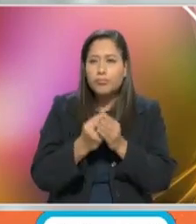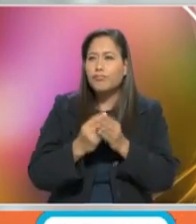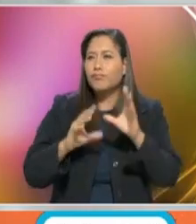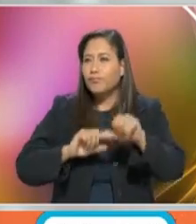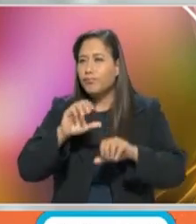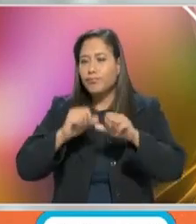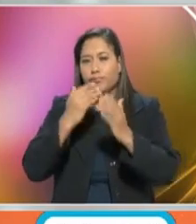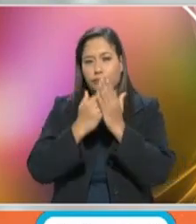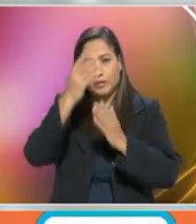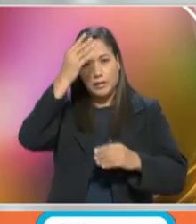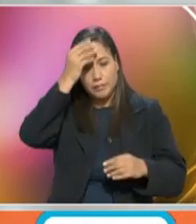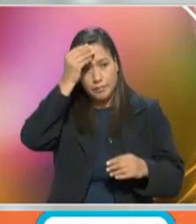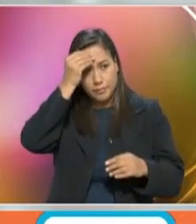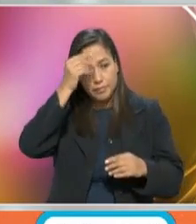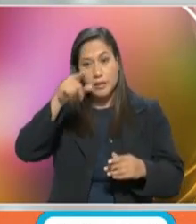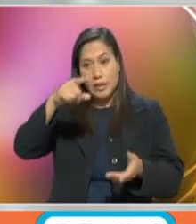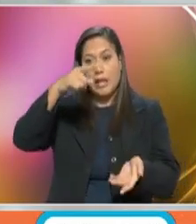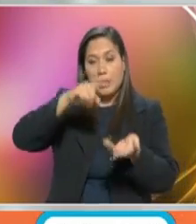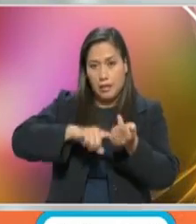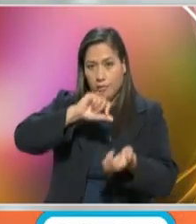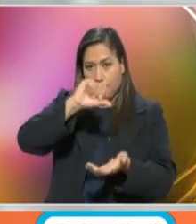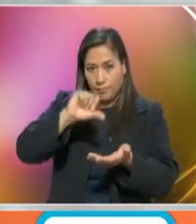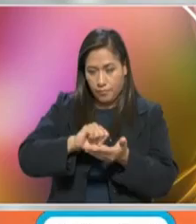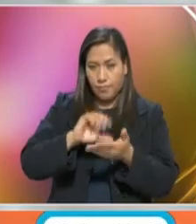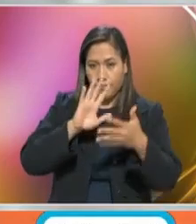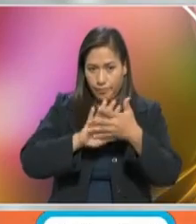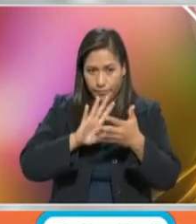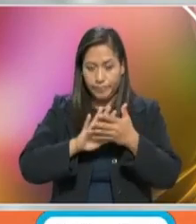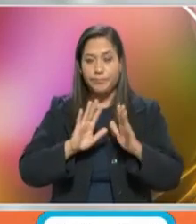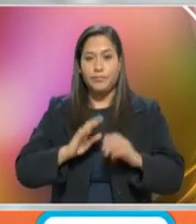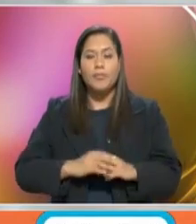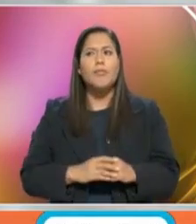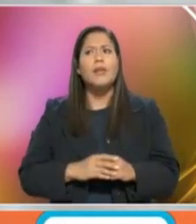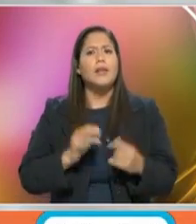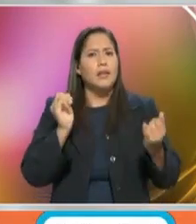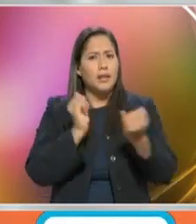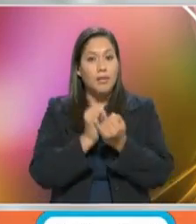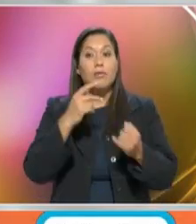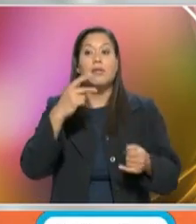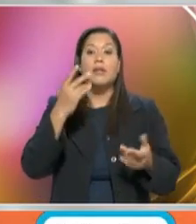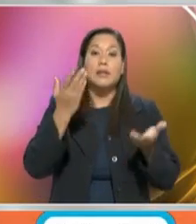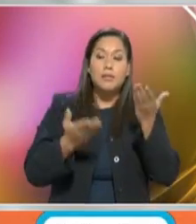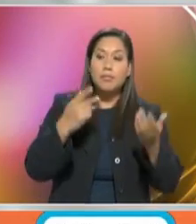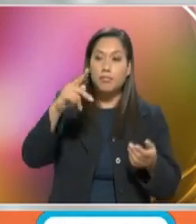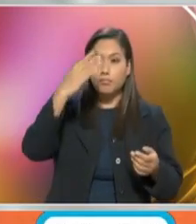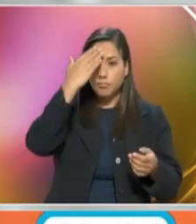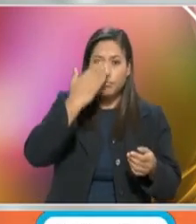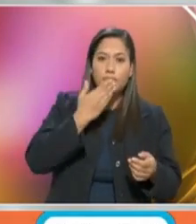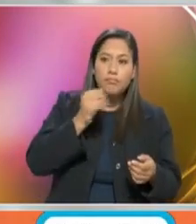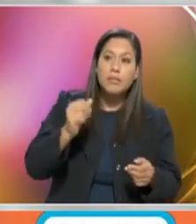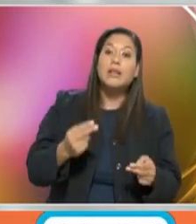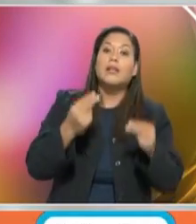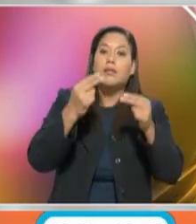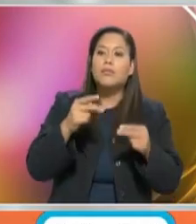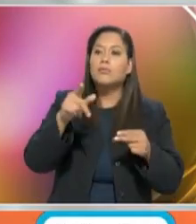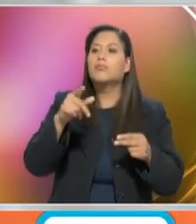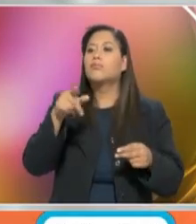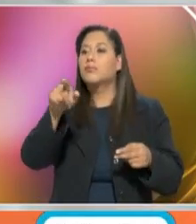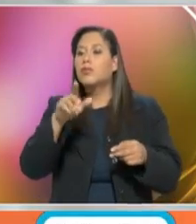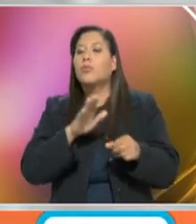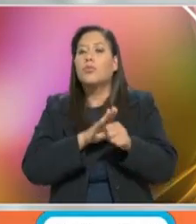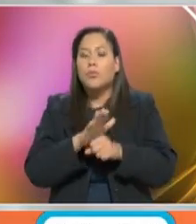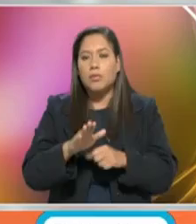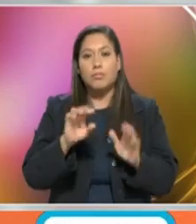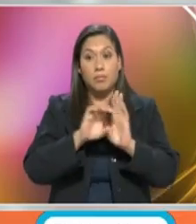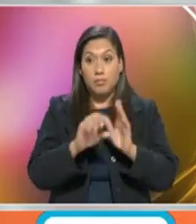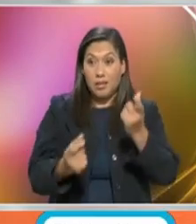cabo la incubación dentro del centro penitenciario. También cuenta mucho las habilidades de negocio que ellas tengan, ¿no? Muchas